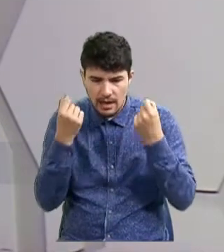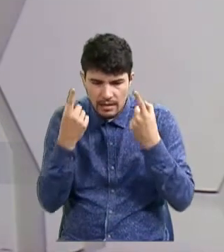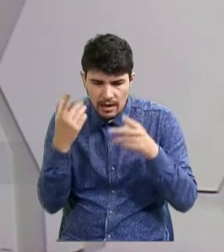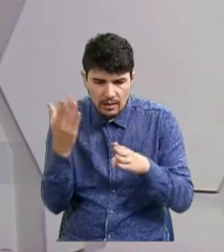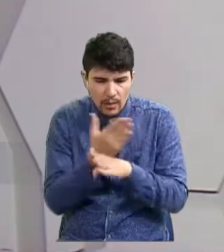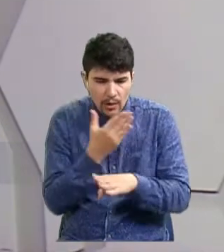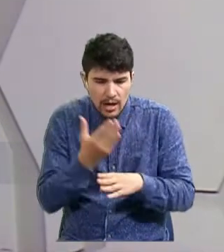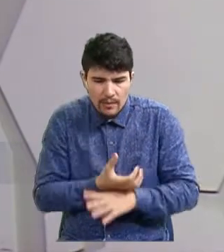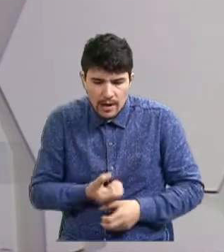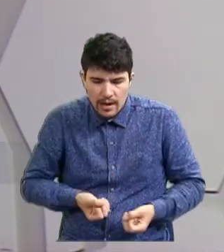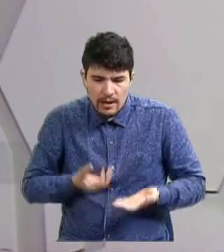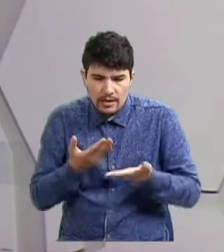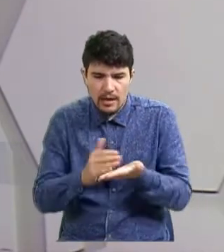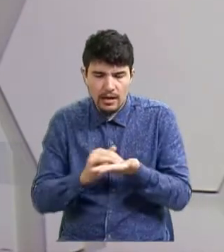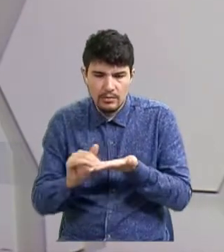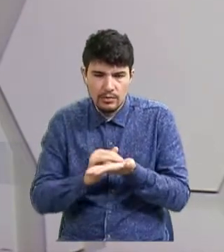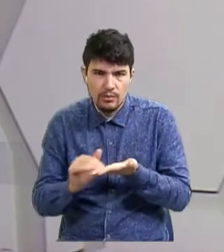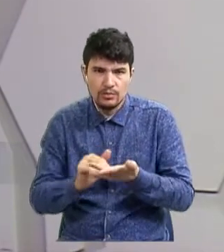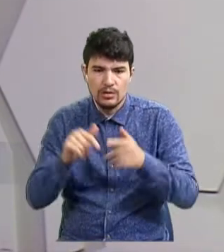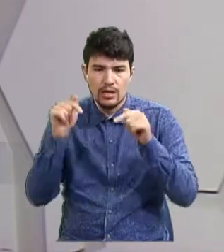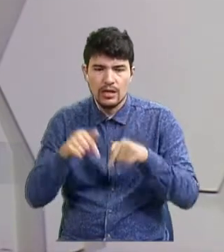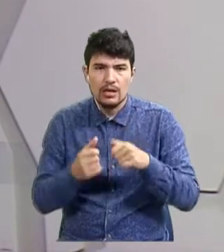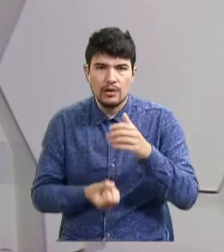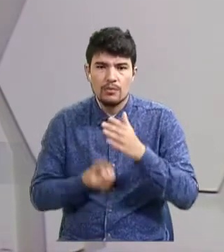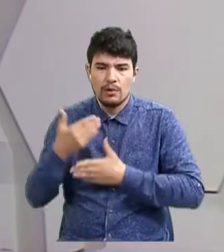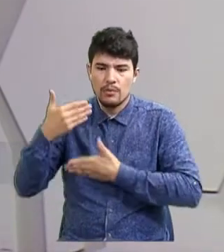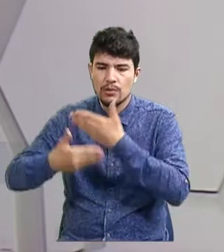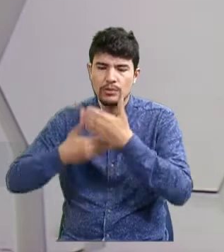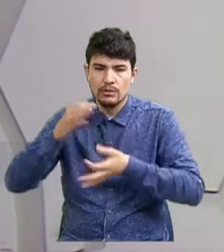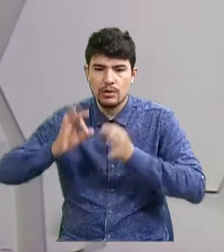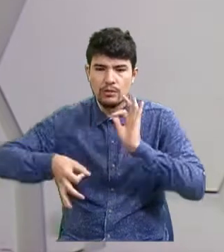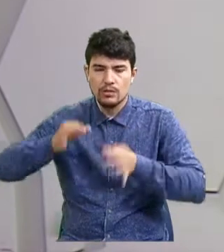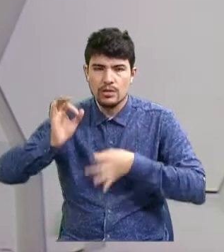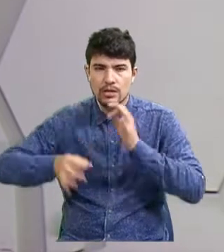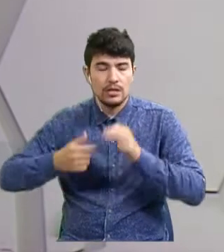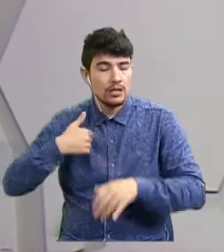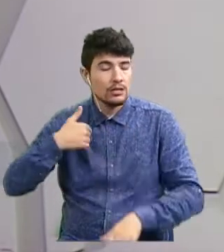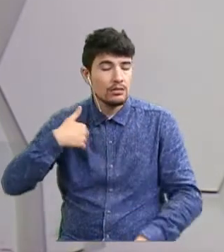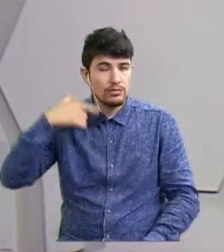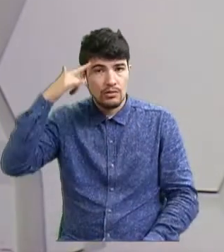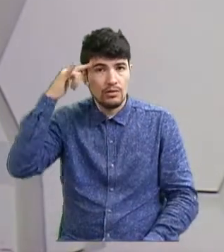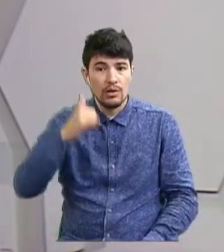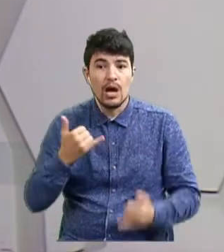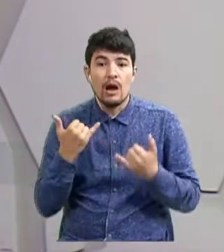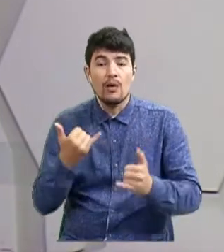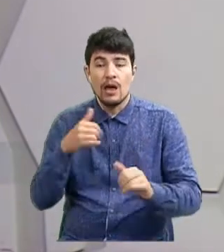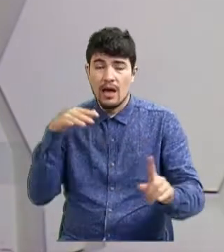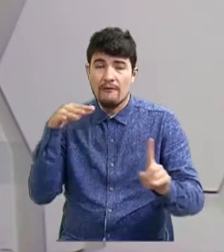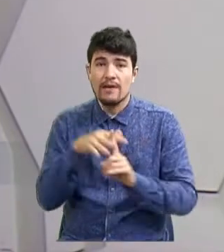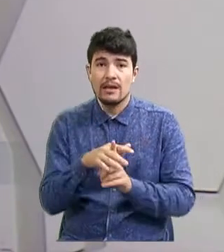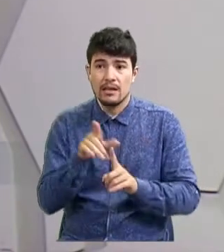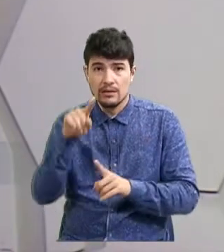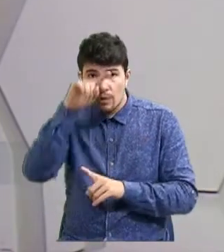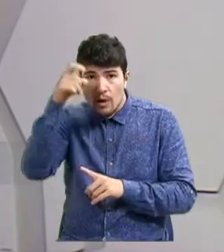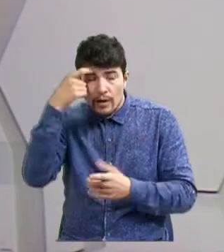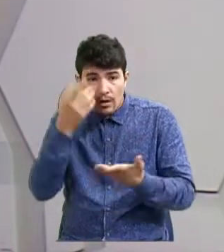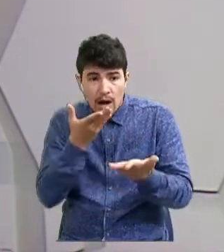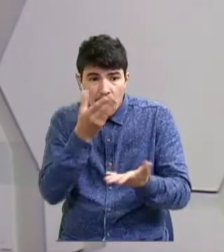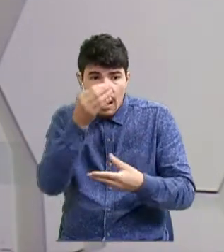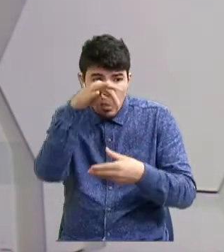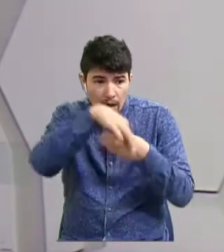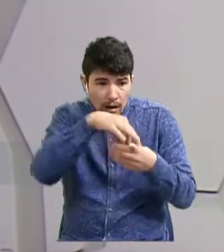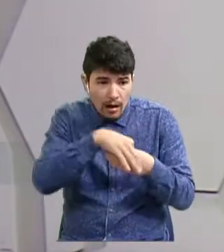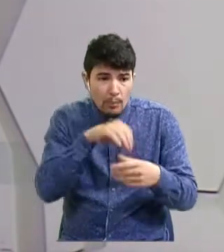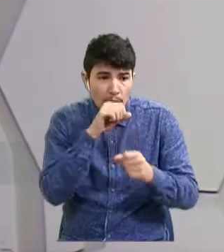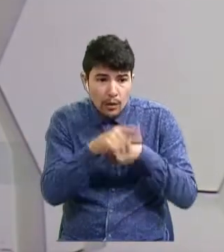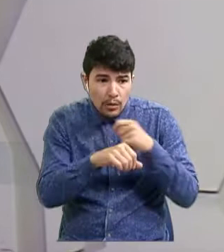de la corrupción, de la inoperancia, de la modernización de la justicia, y que yo creo va a ser es un daño más, y que lo van a aparear o lo